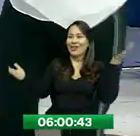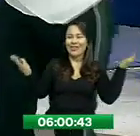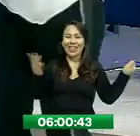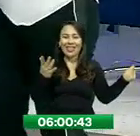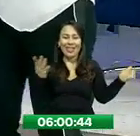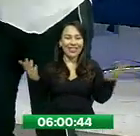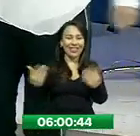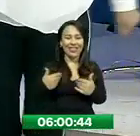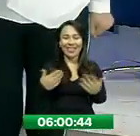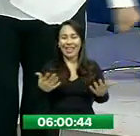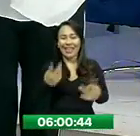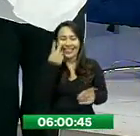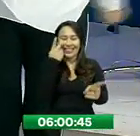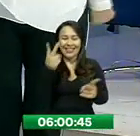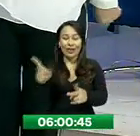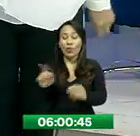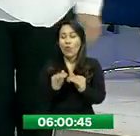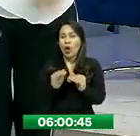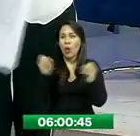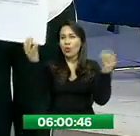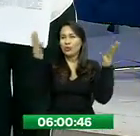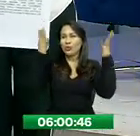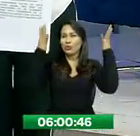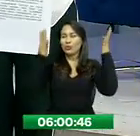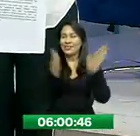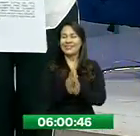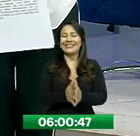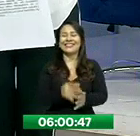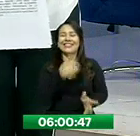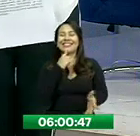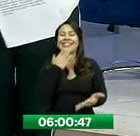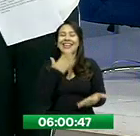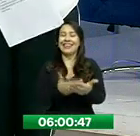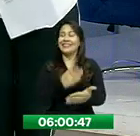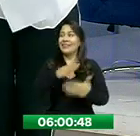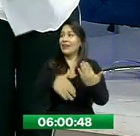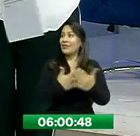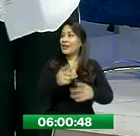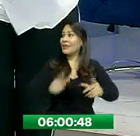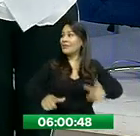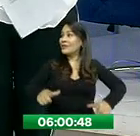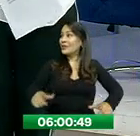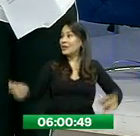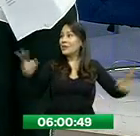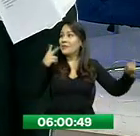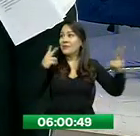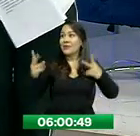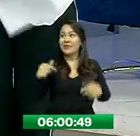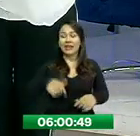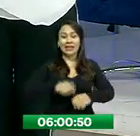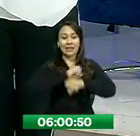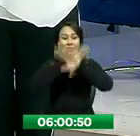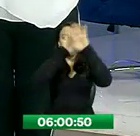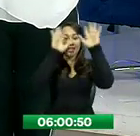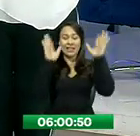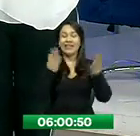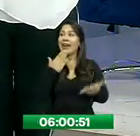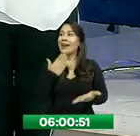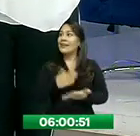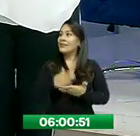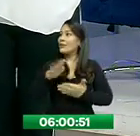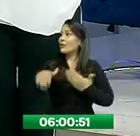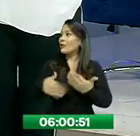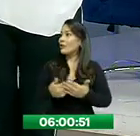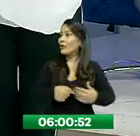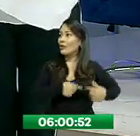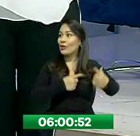para acá. Está acá. Gracias, mi querido José Luis, amables televidentes. Gracias de todo corazón por abrirnos las puertas